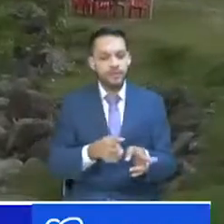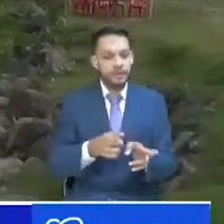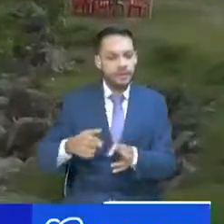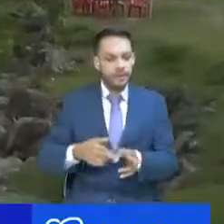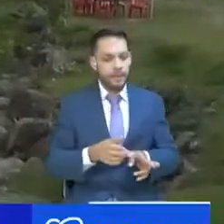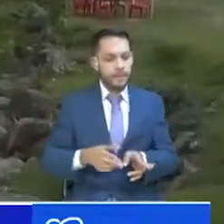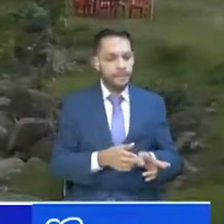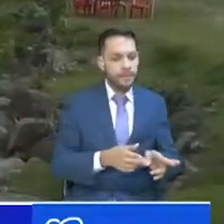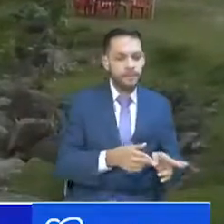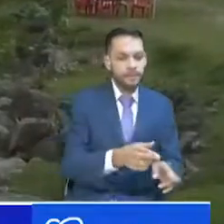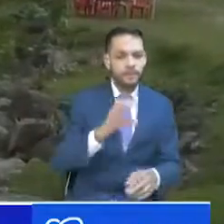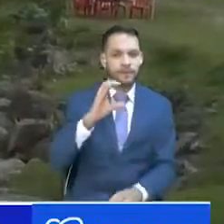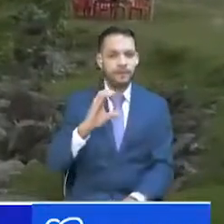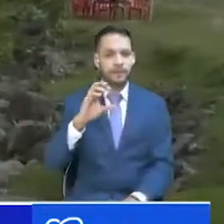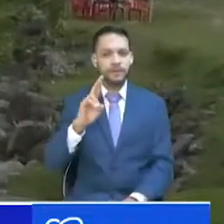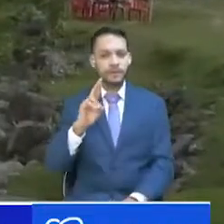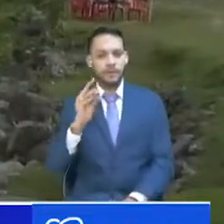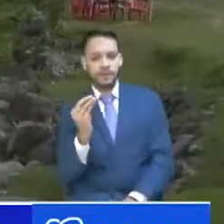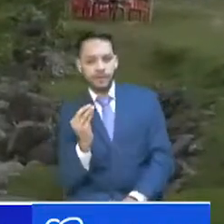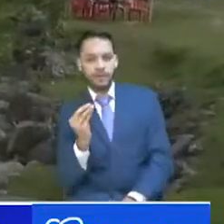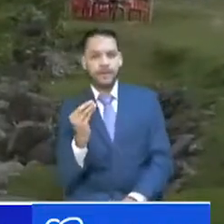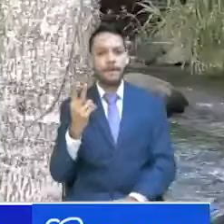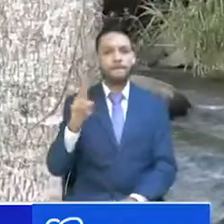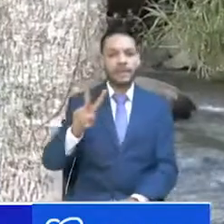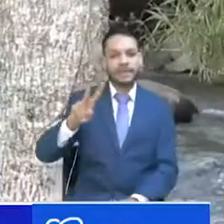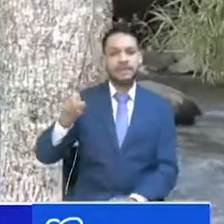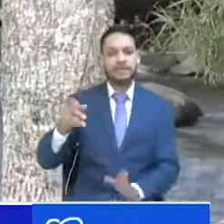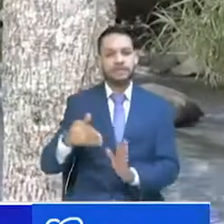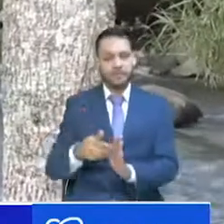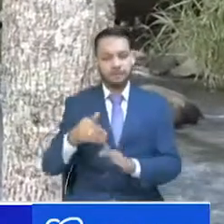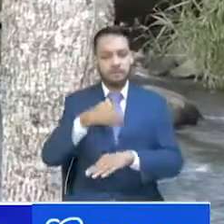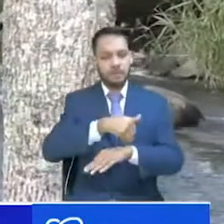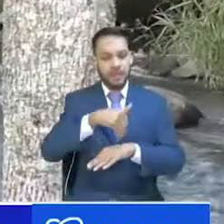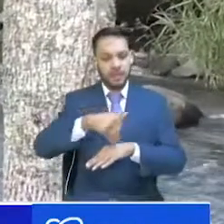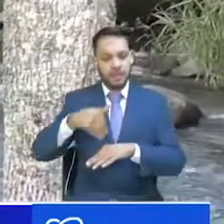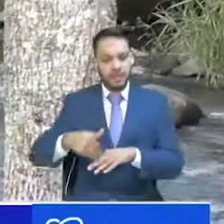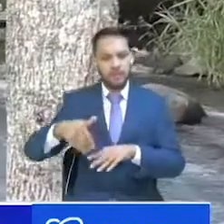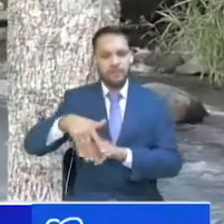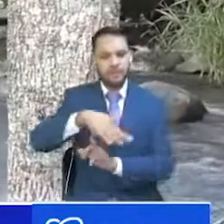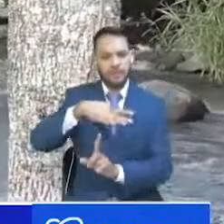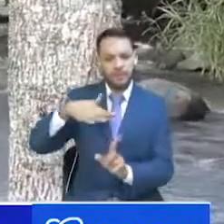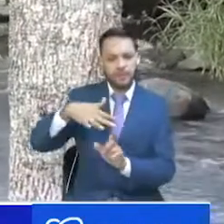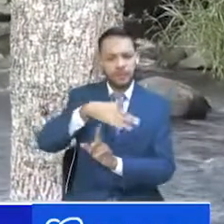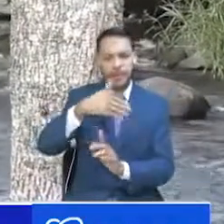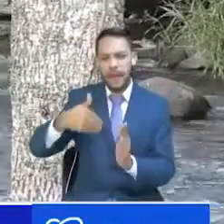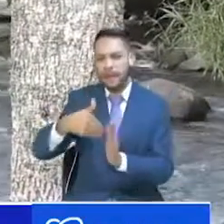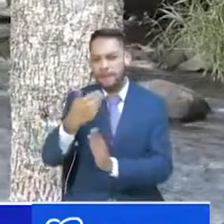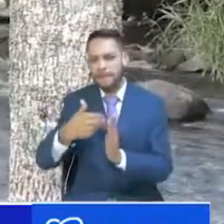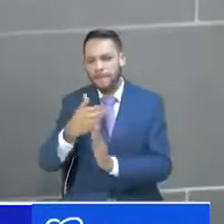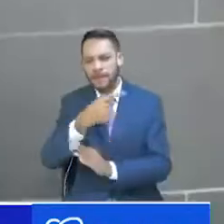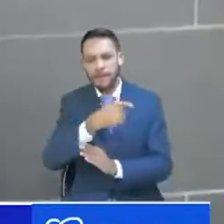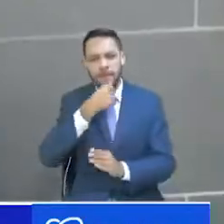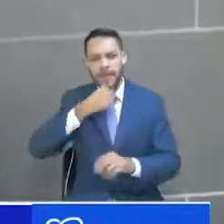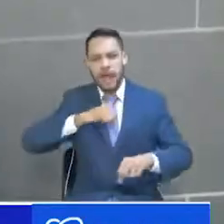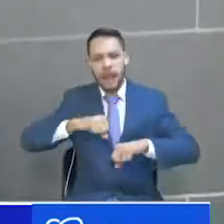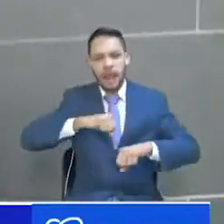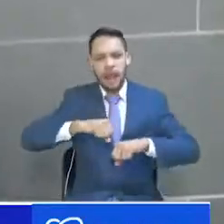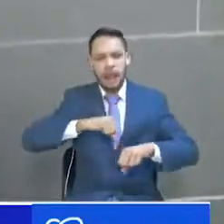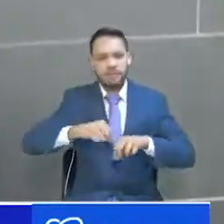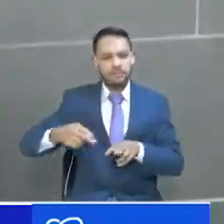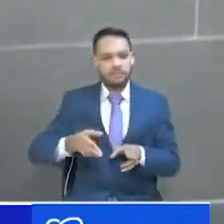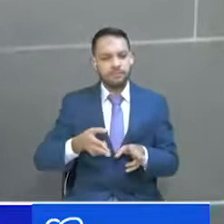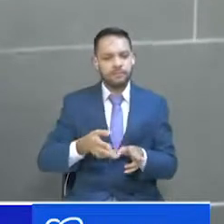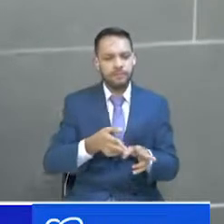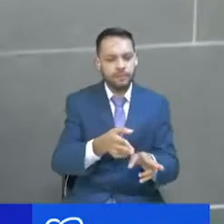la acr que cuenta con 26 mil millones de pesos para iniciar por una de las localidades donde más han solicitado esta acción la sede de cv